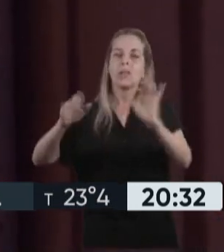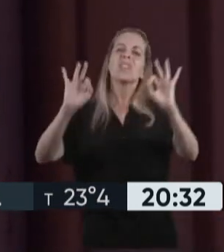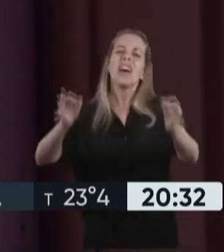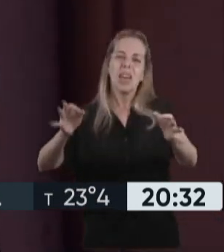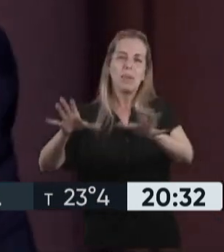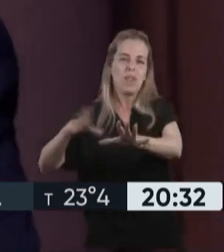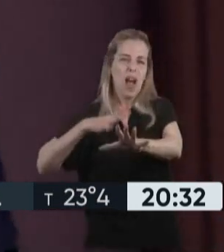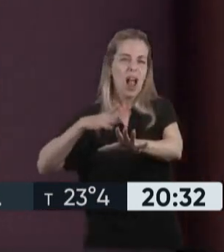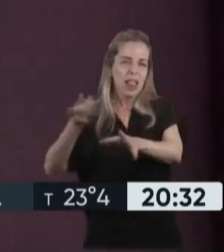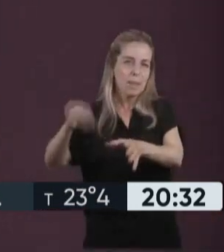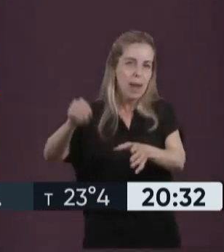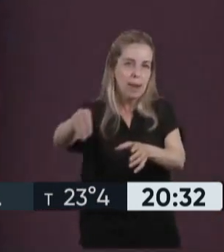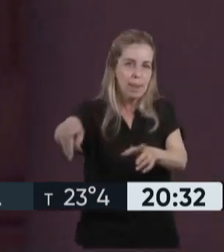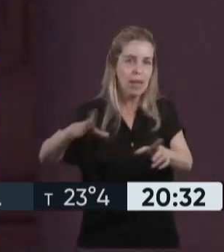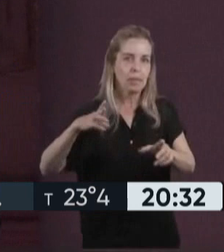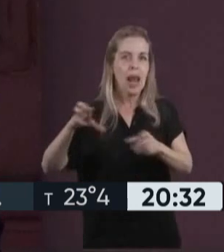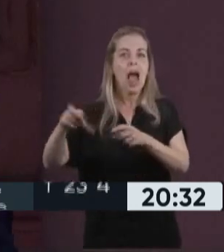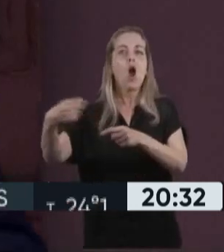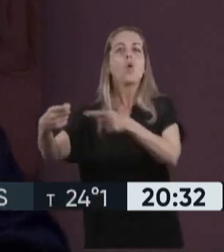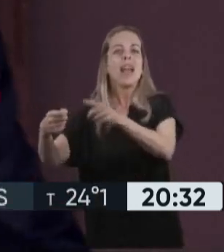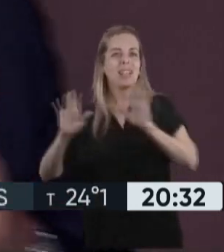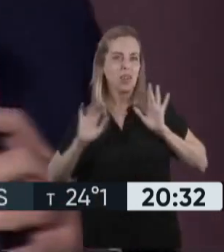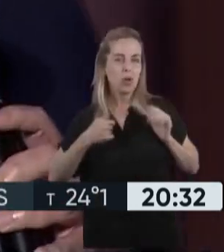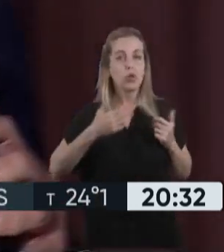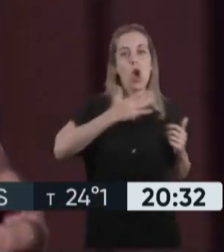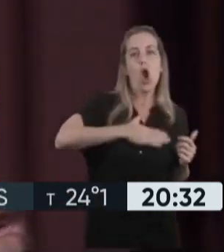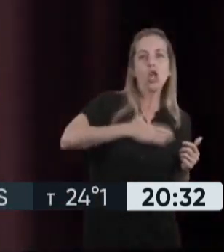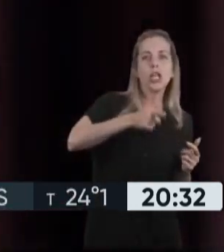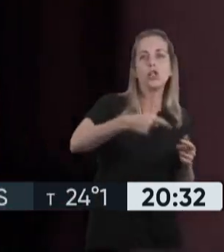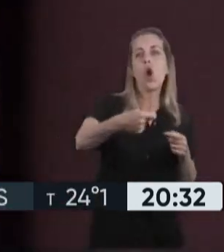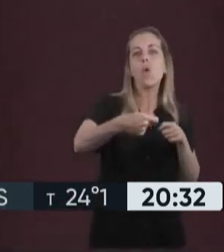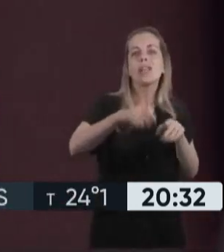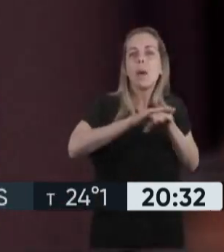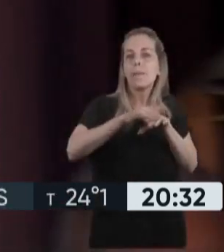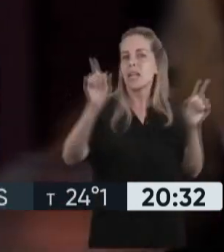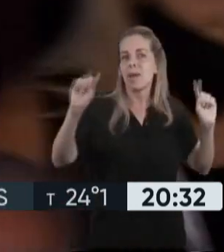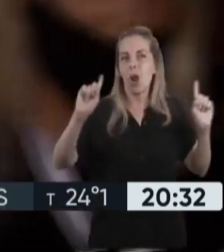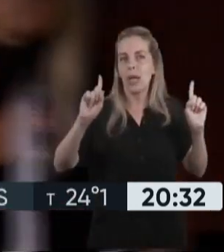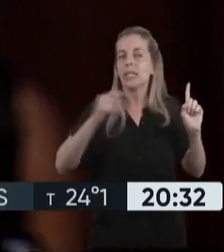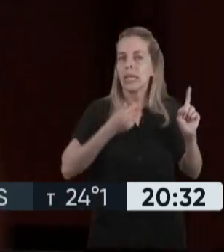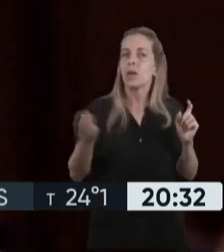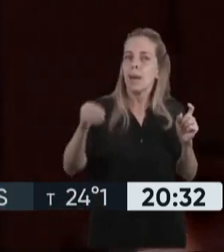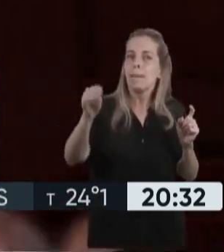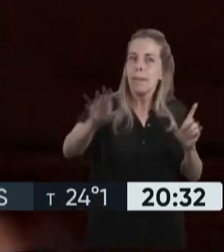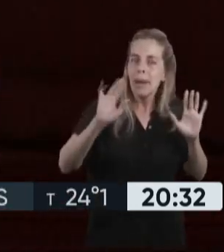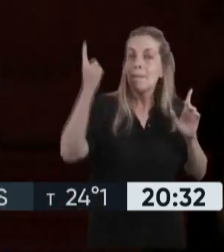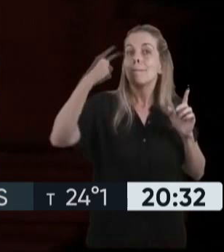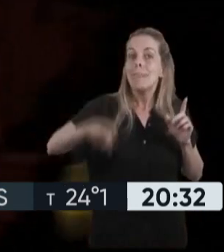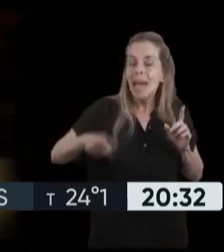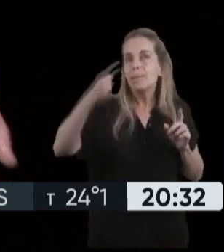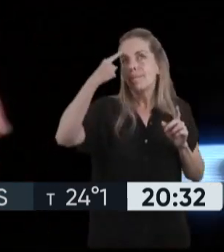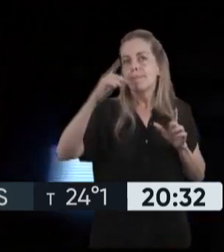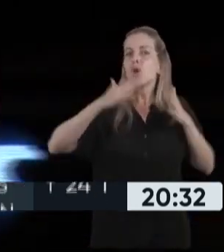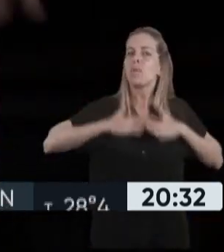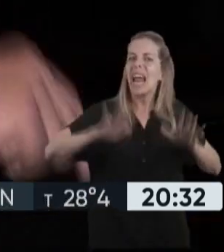¿eh? Nadie piense que estoy contento con lo que es una jubilación mínima. La tranquilidad que tengo es que la